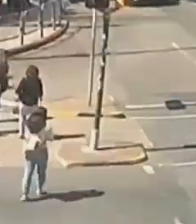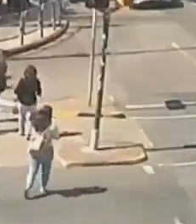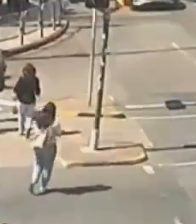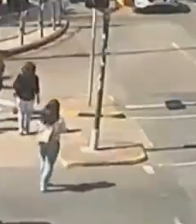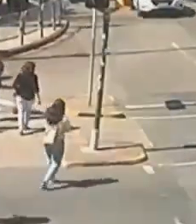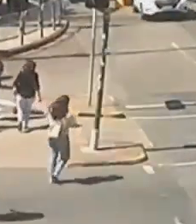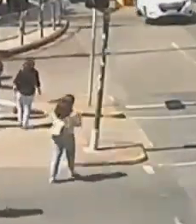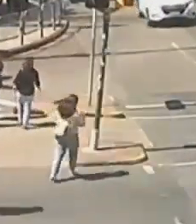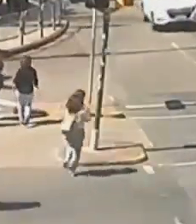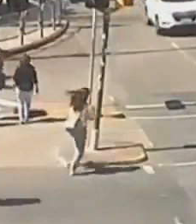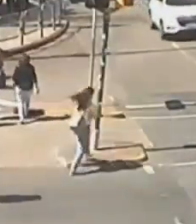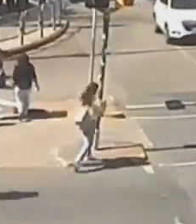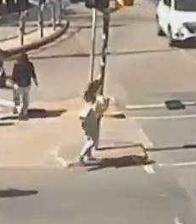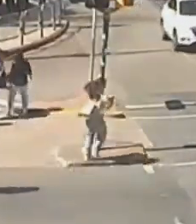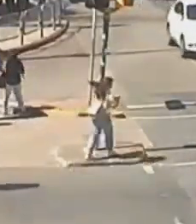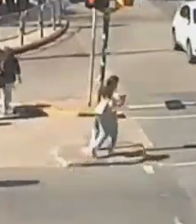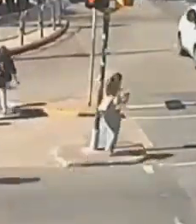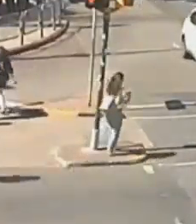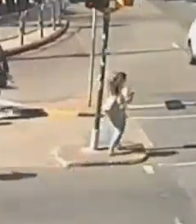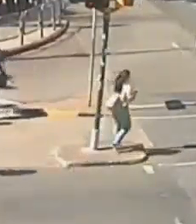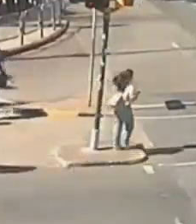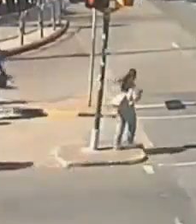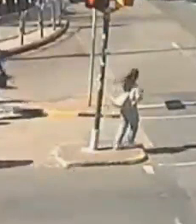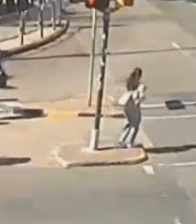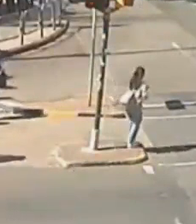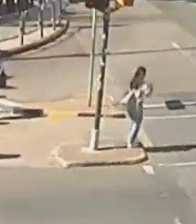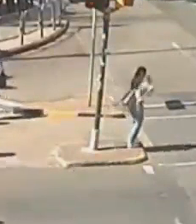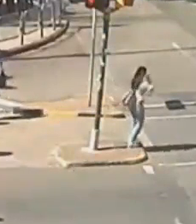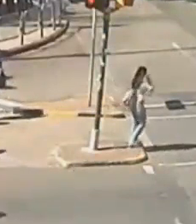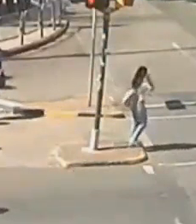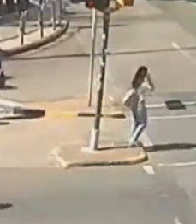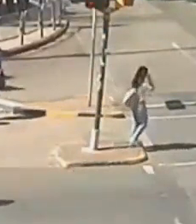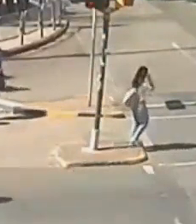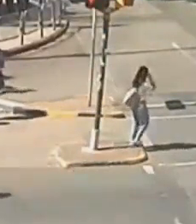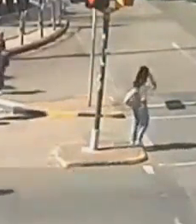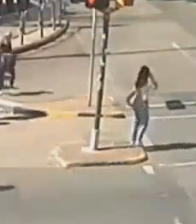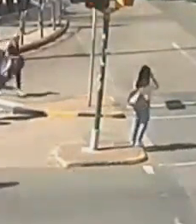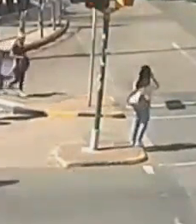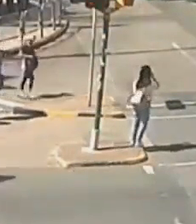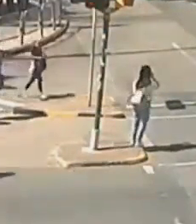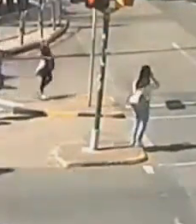unidos. Alza la gloria del pueblo oriental.